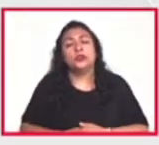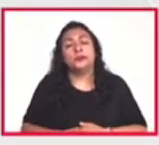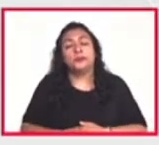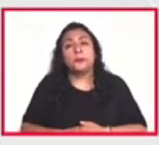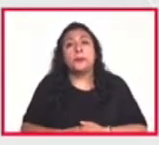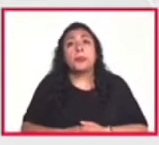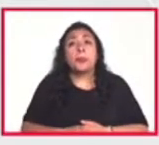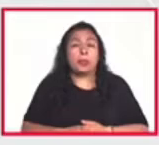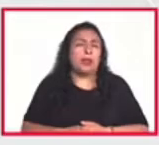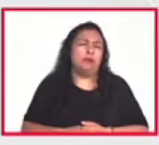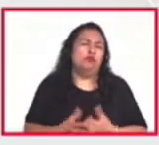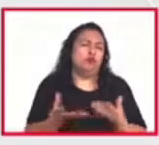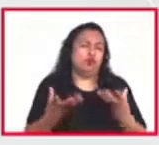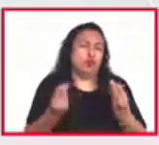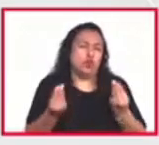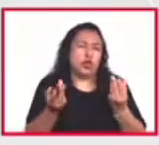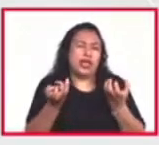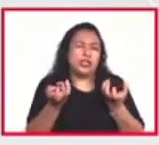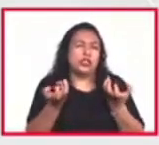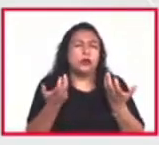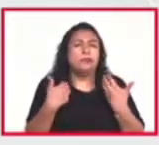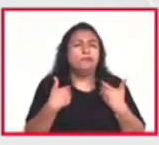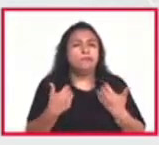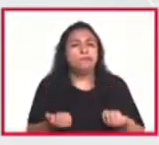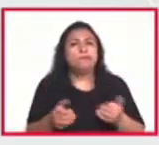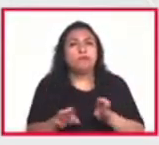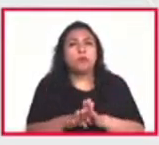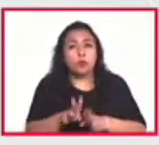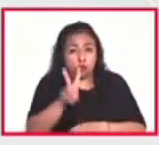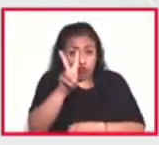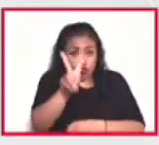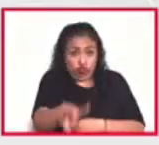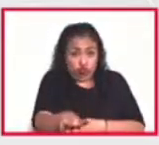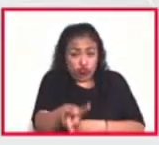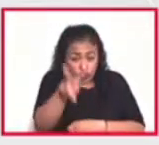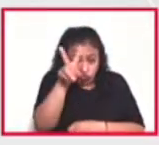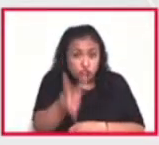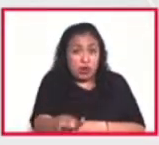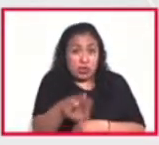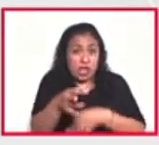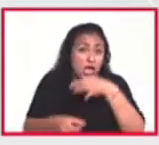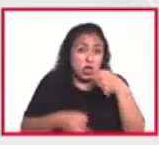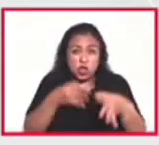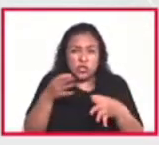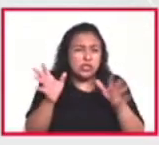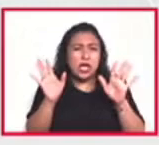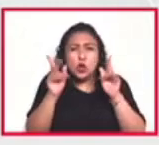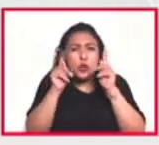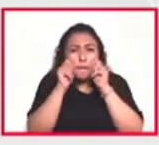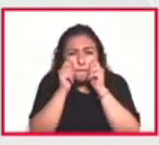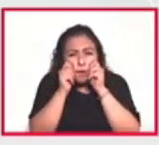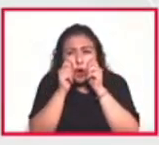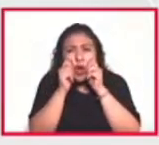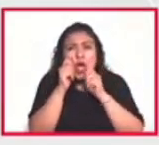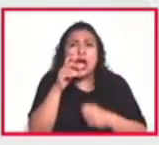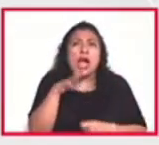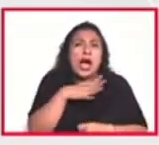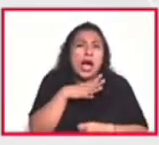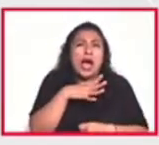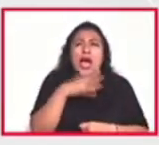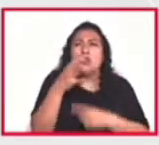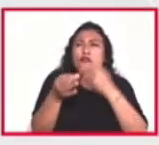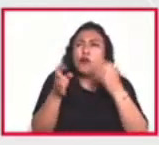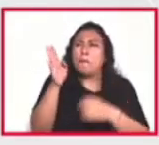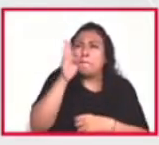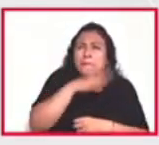En mucho sentido, esto tiene que ver con la veracidad, independientemente de que haya mala información